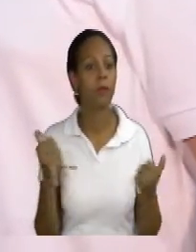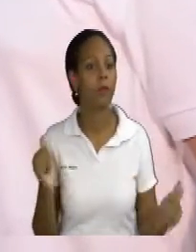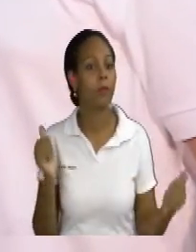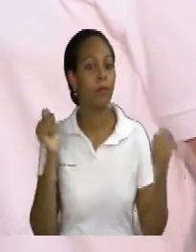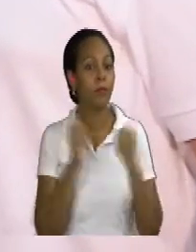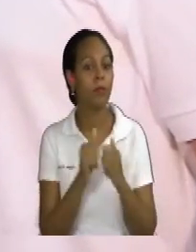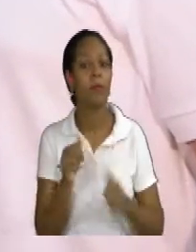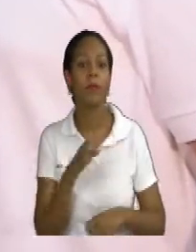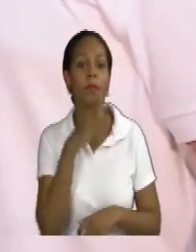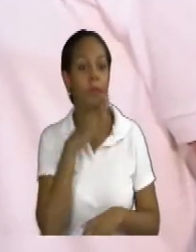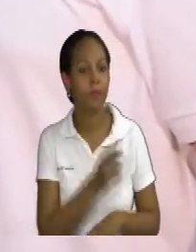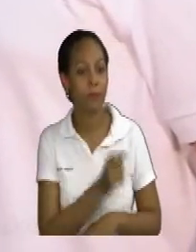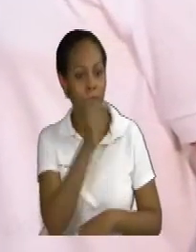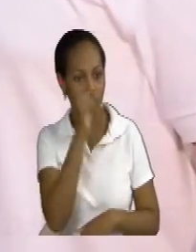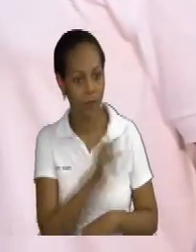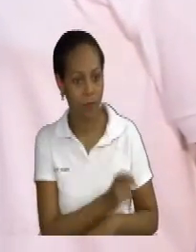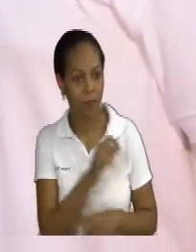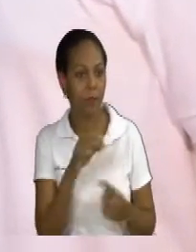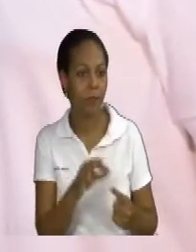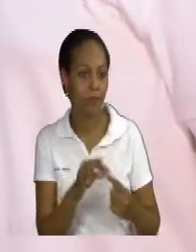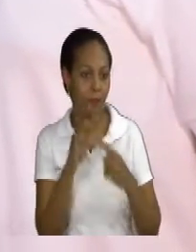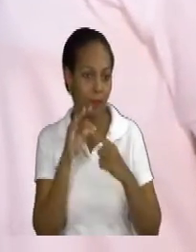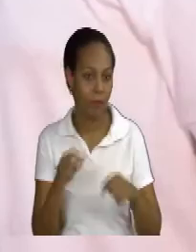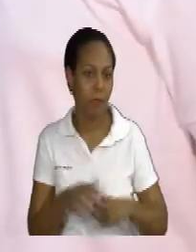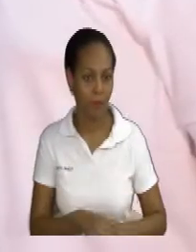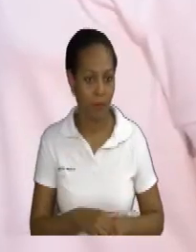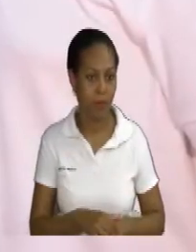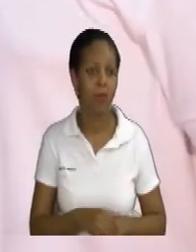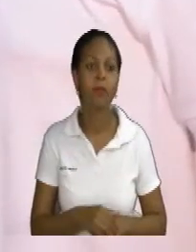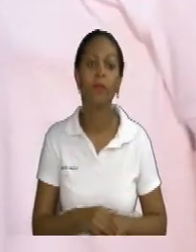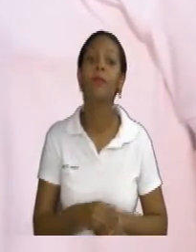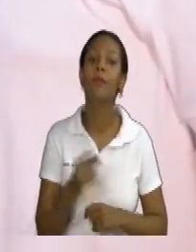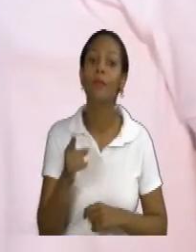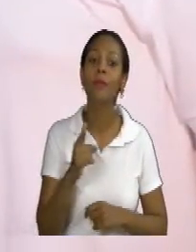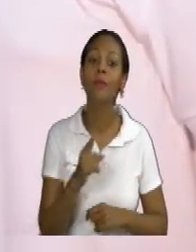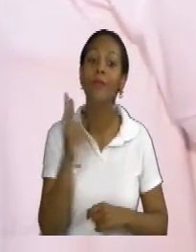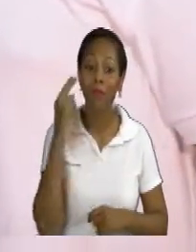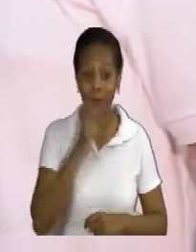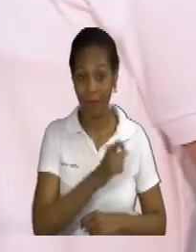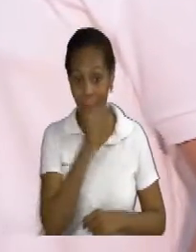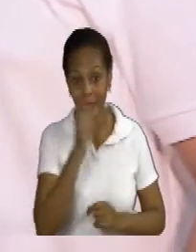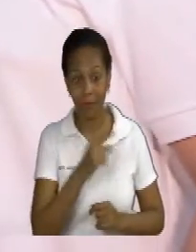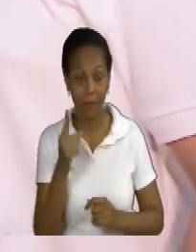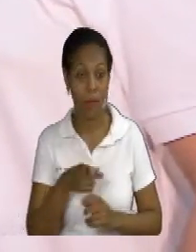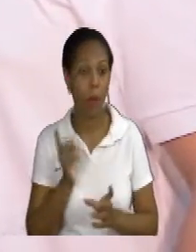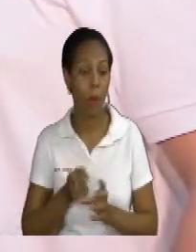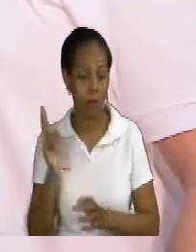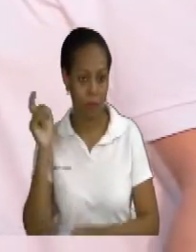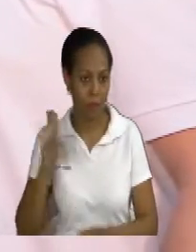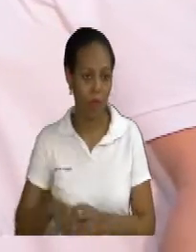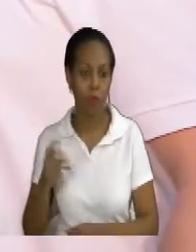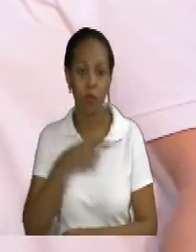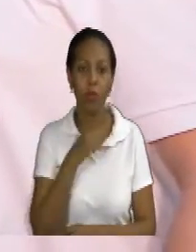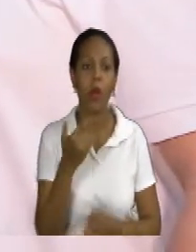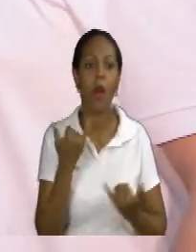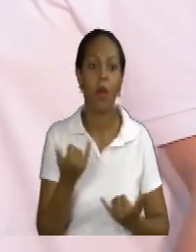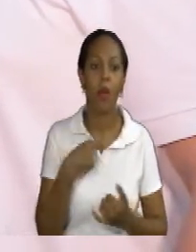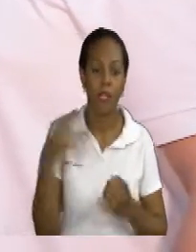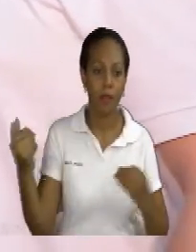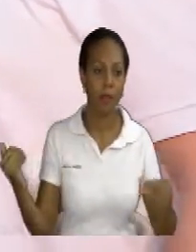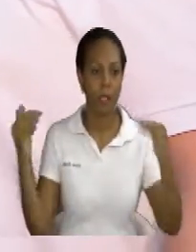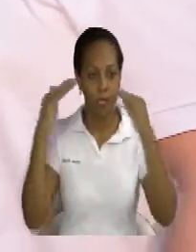un personaje de la vida nacional. Él es representante a la Cámara y hoy se encuentra con nosotros aquí en casa porque quiere